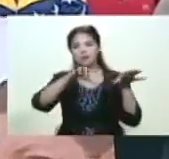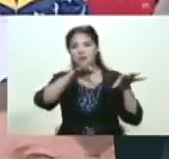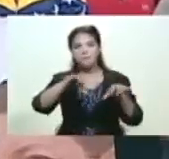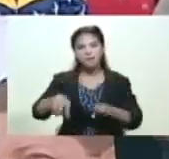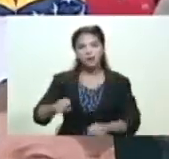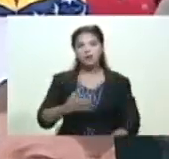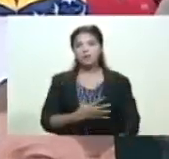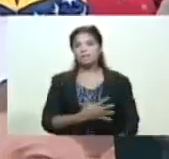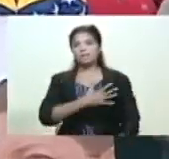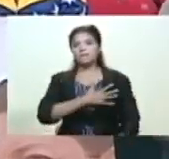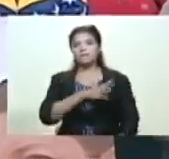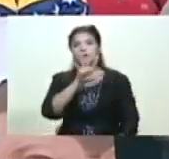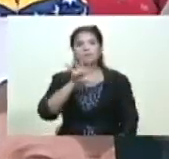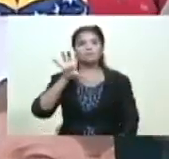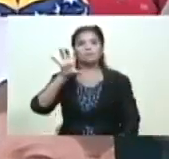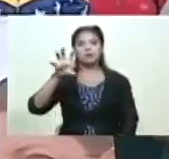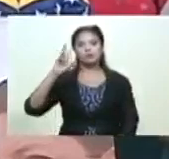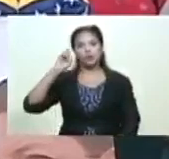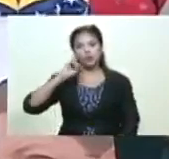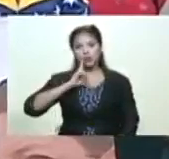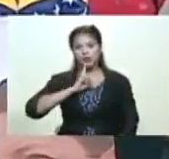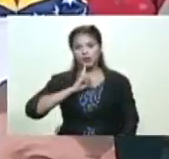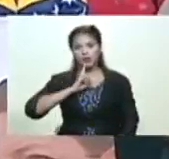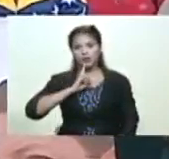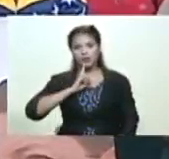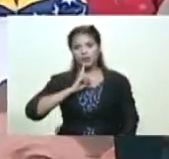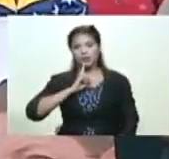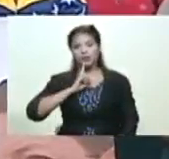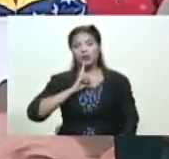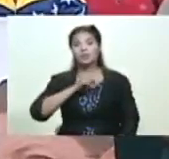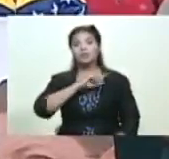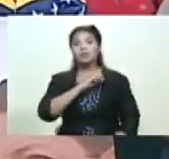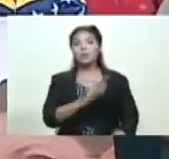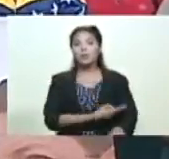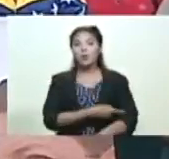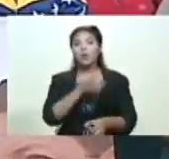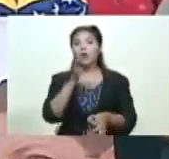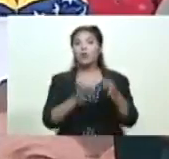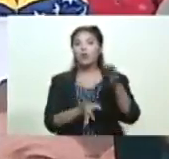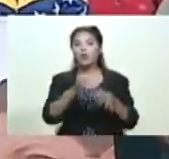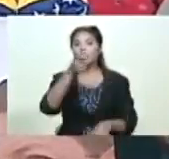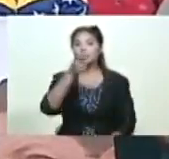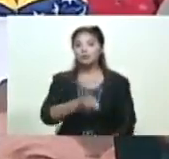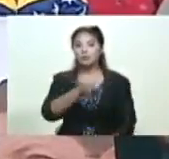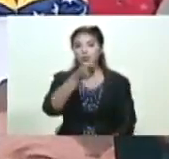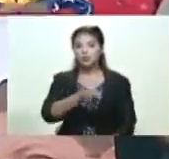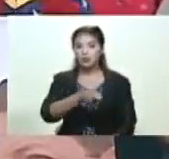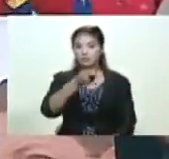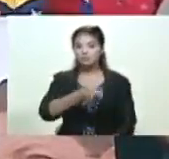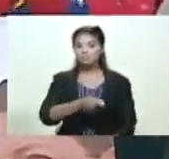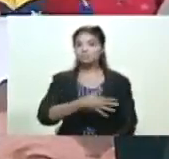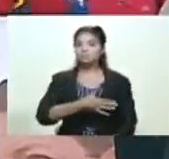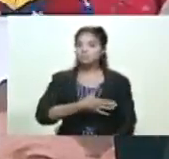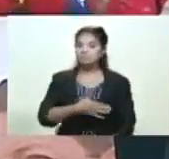antiimperialistas, patrióticos, bolivarianos del Poder Judicial, el Tribunal Supremo de Justicia,